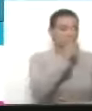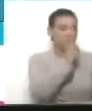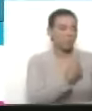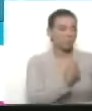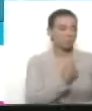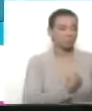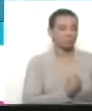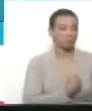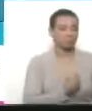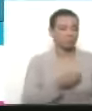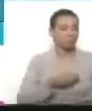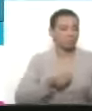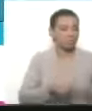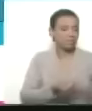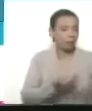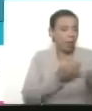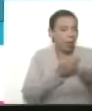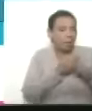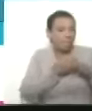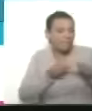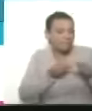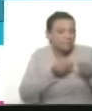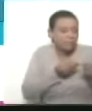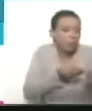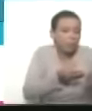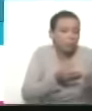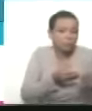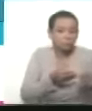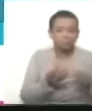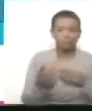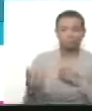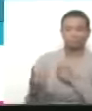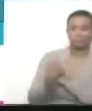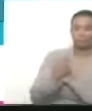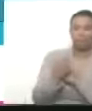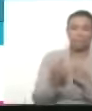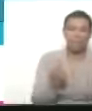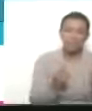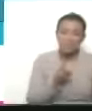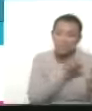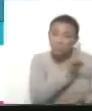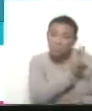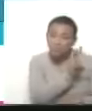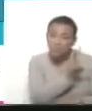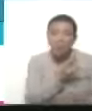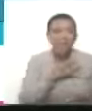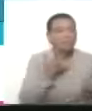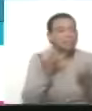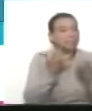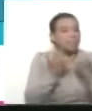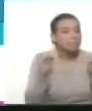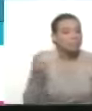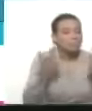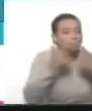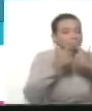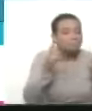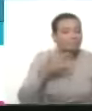le ofende a Venezuela no se le provoca Venezuela es un país de Libertadores